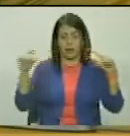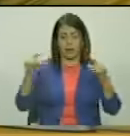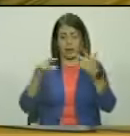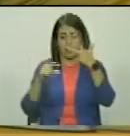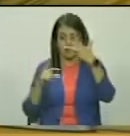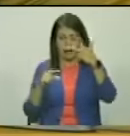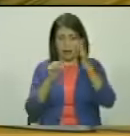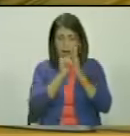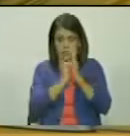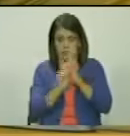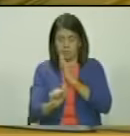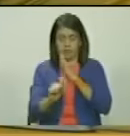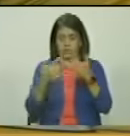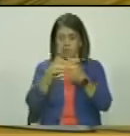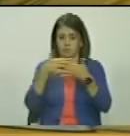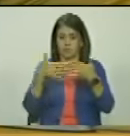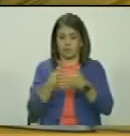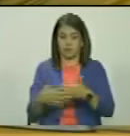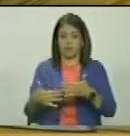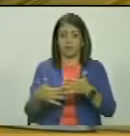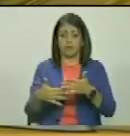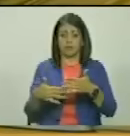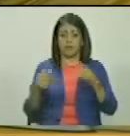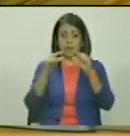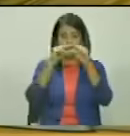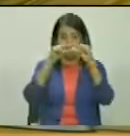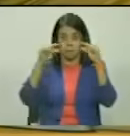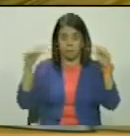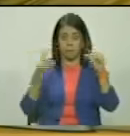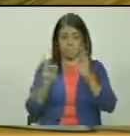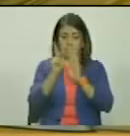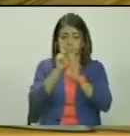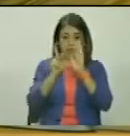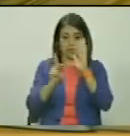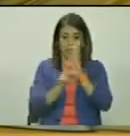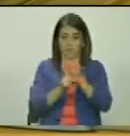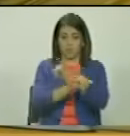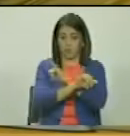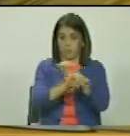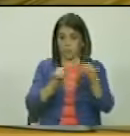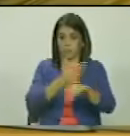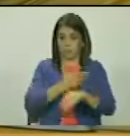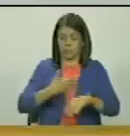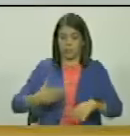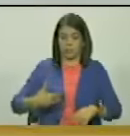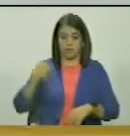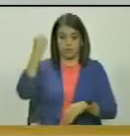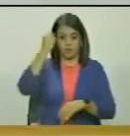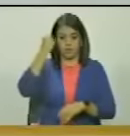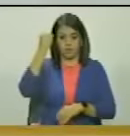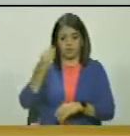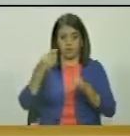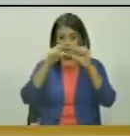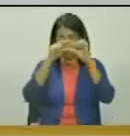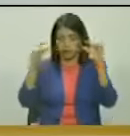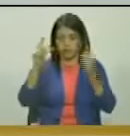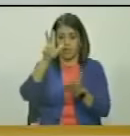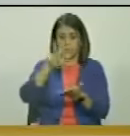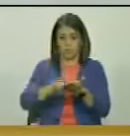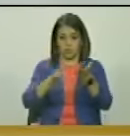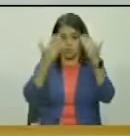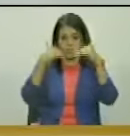3 quedando redactado en los siguientes términos epígrafe principios es todo ciudadano presidente en consideración el epígrafe